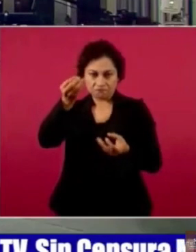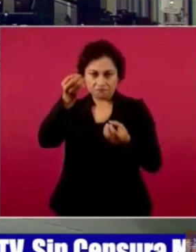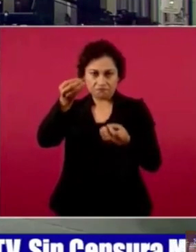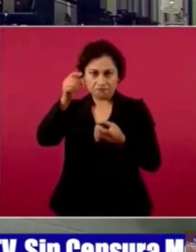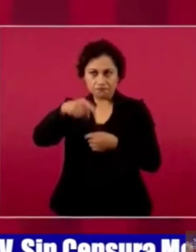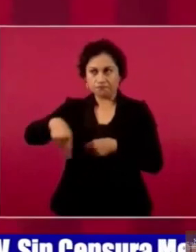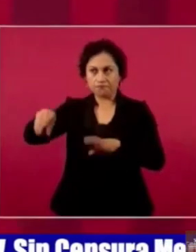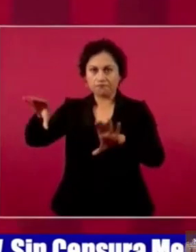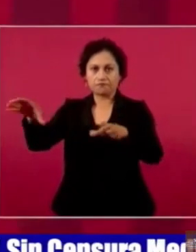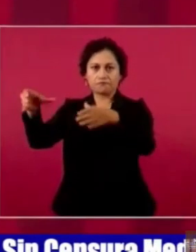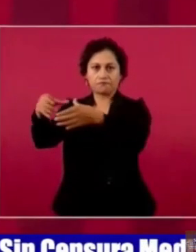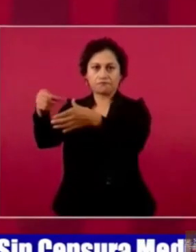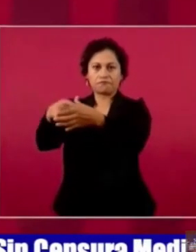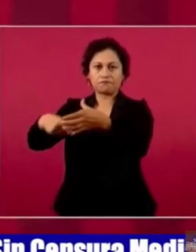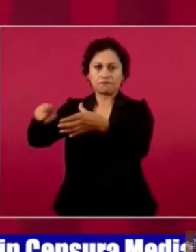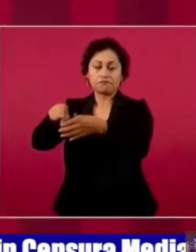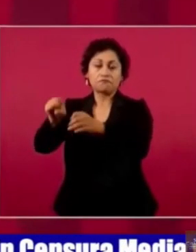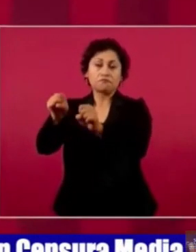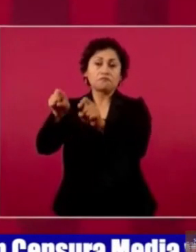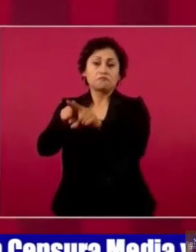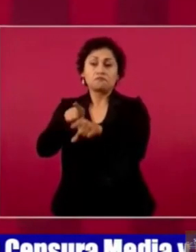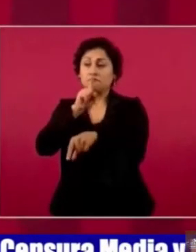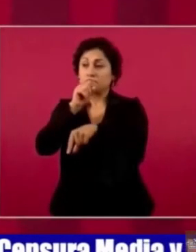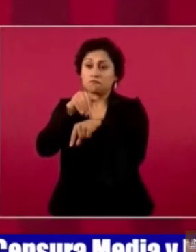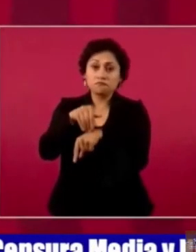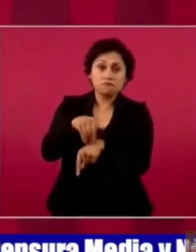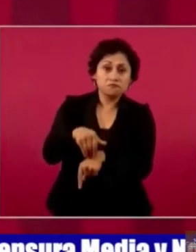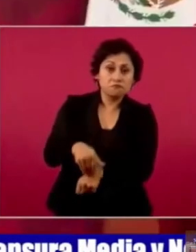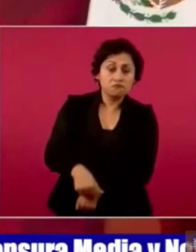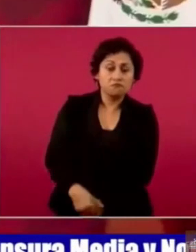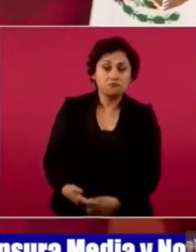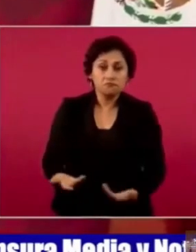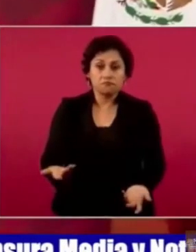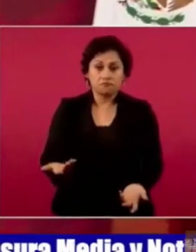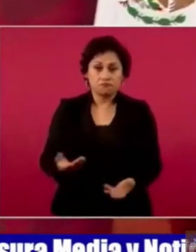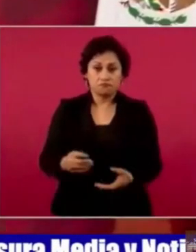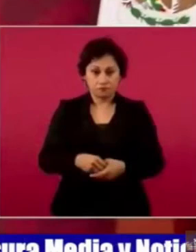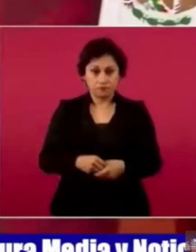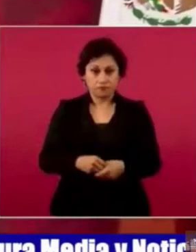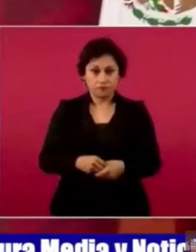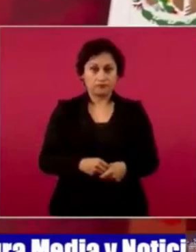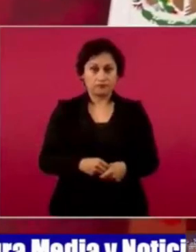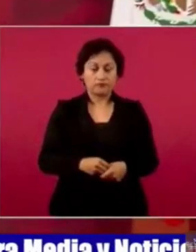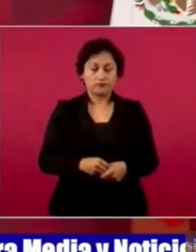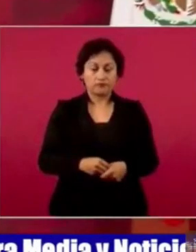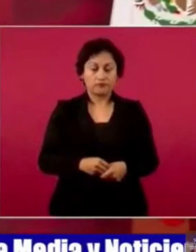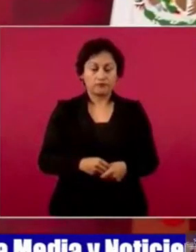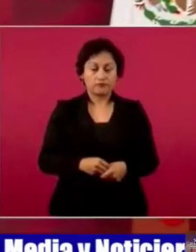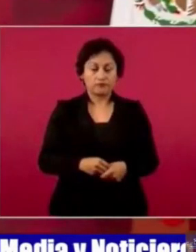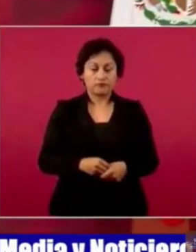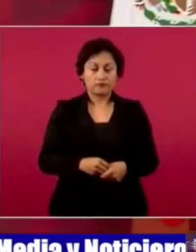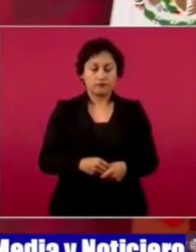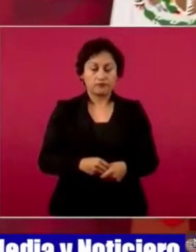y salameros, que nunca faltan. Señor, finalmente del...